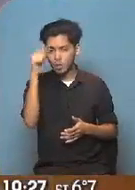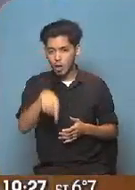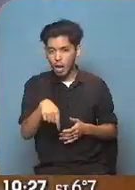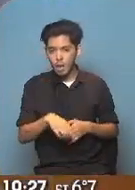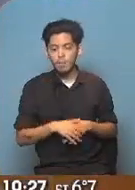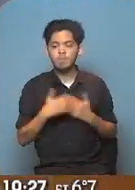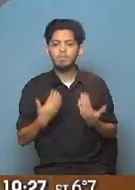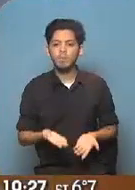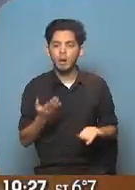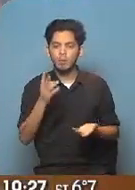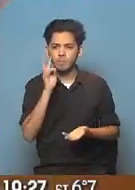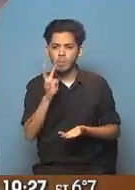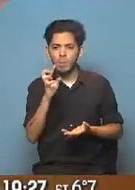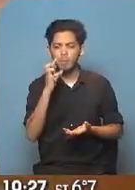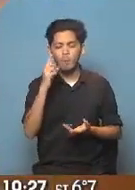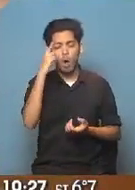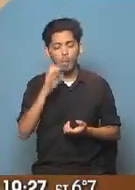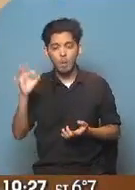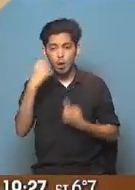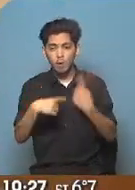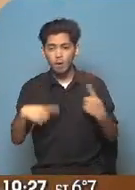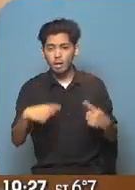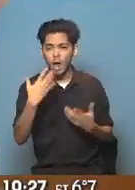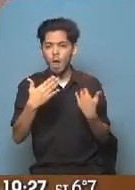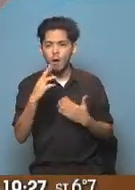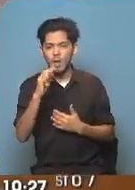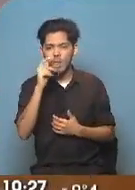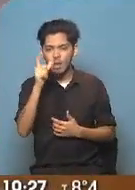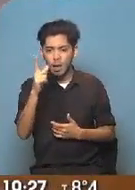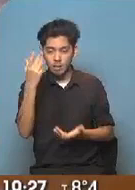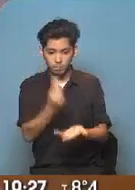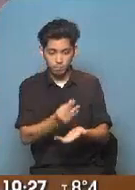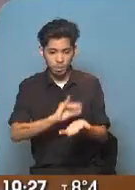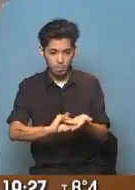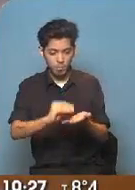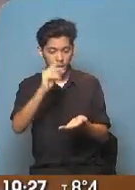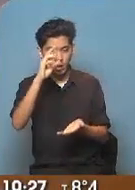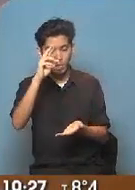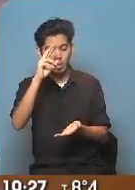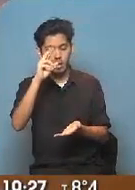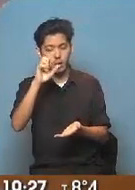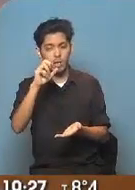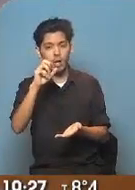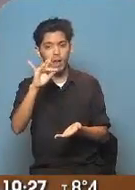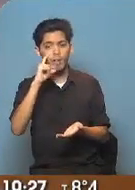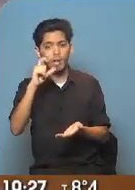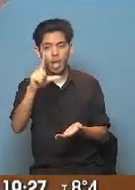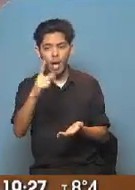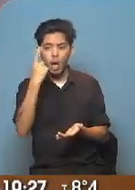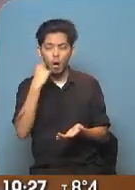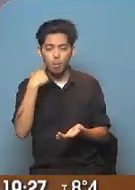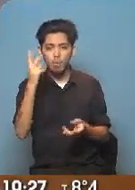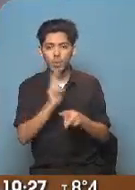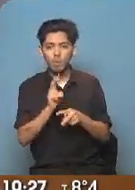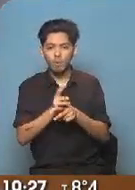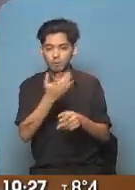bien estábamos viendo opiniones y justamente hablaban del radicalismo y estamos con un diputado radical que es nada más y nada menos que el vicepresidente de la comisión de defensa de la cámara